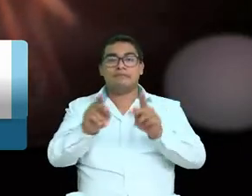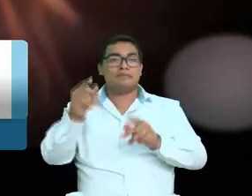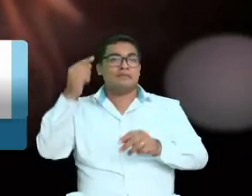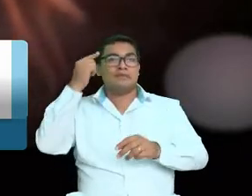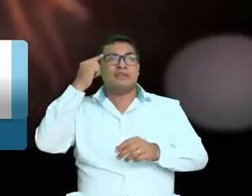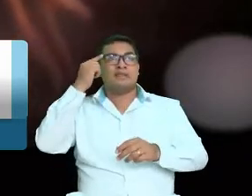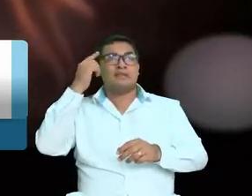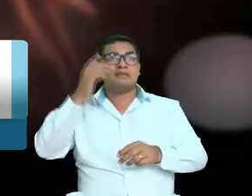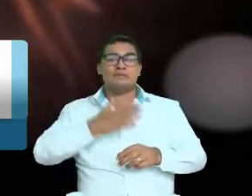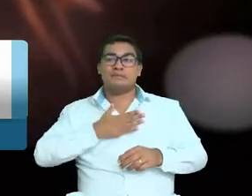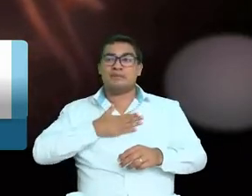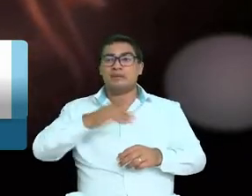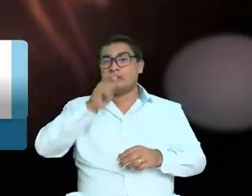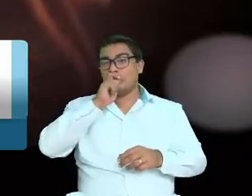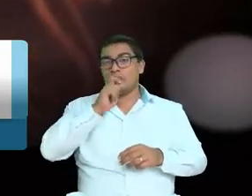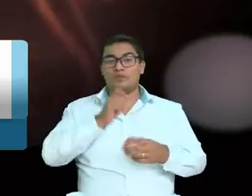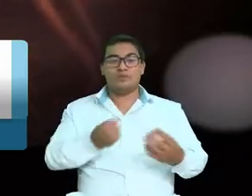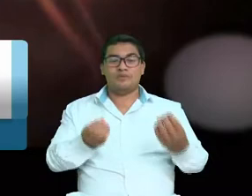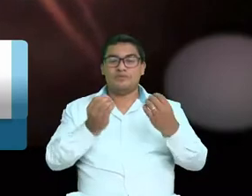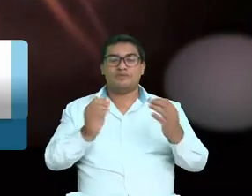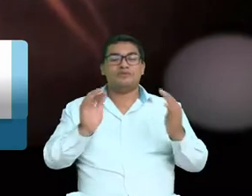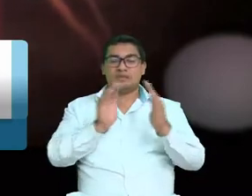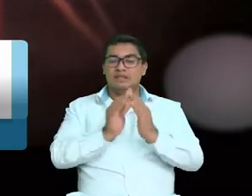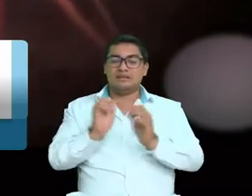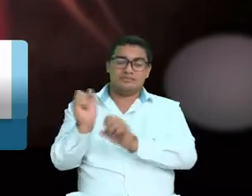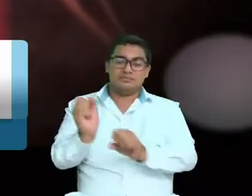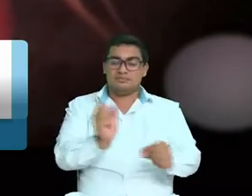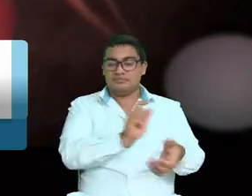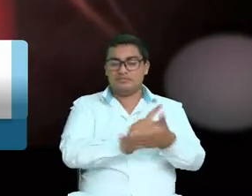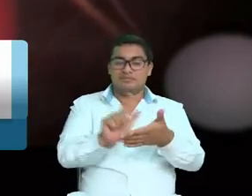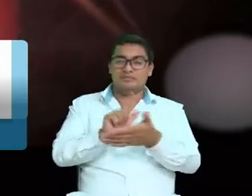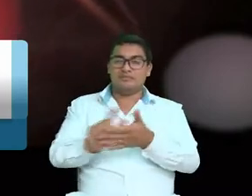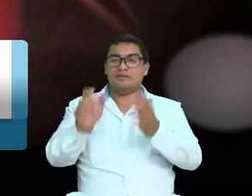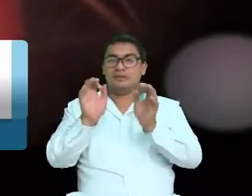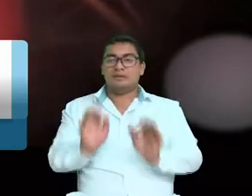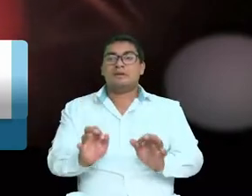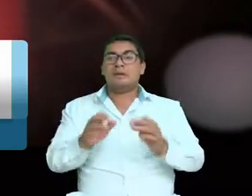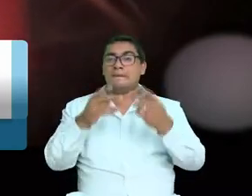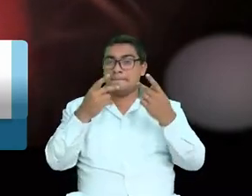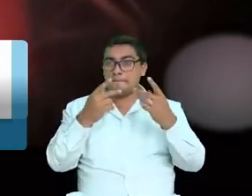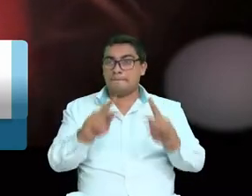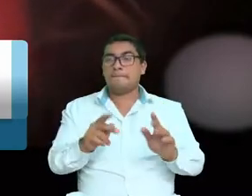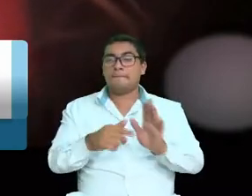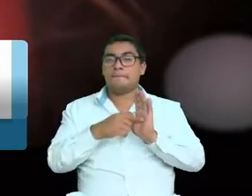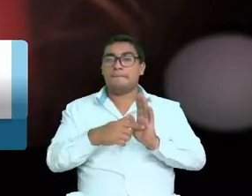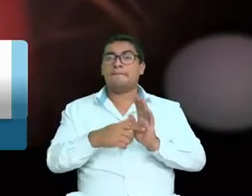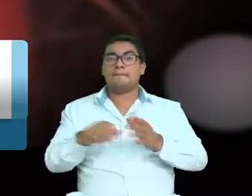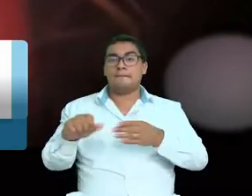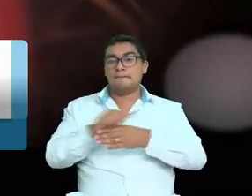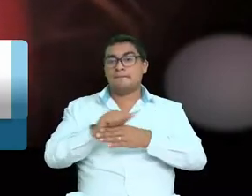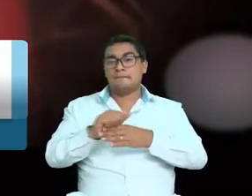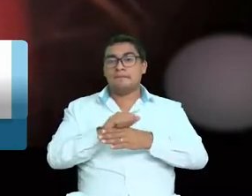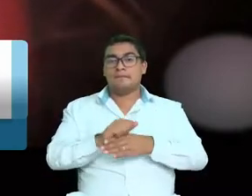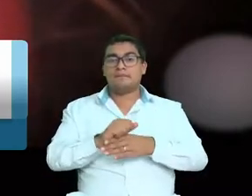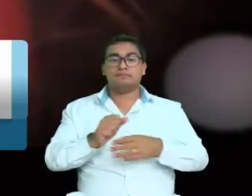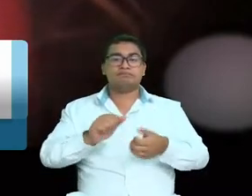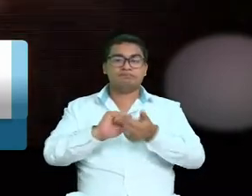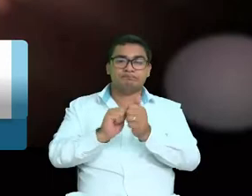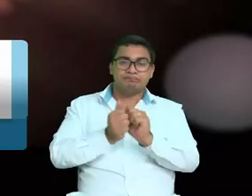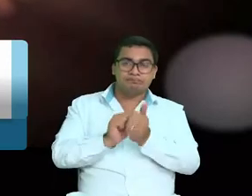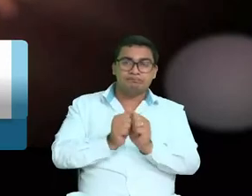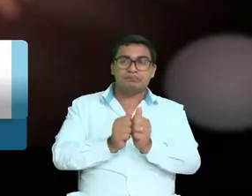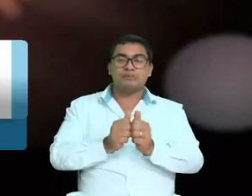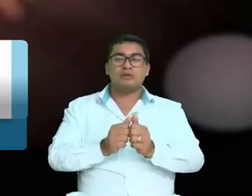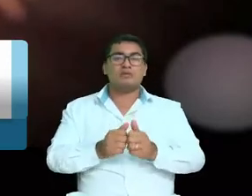hago demasiadas cosas en la casa. Pero eso se llama actividad física. Cuando uno realiza un ejercicio físico, lleva